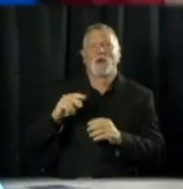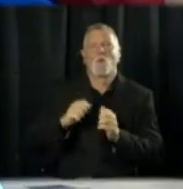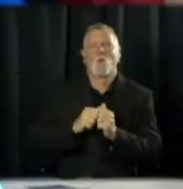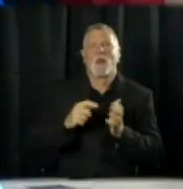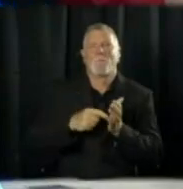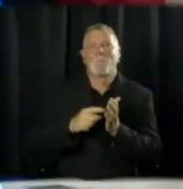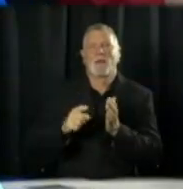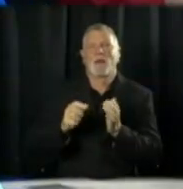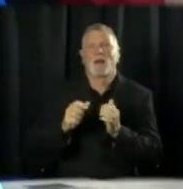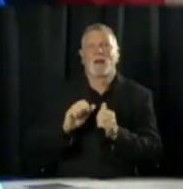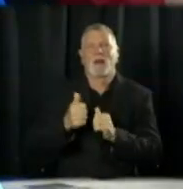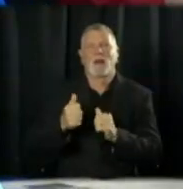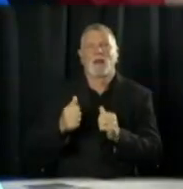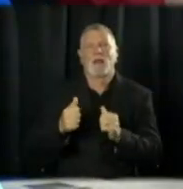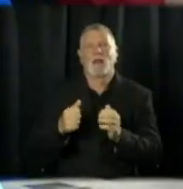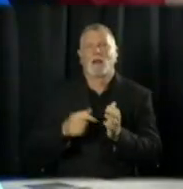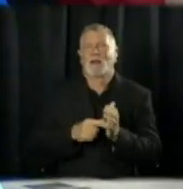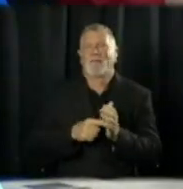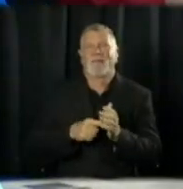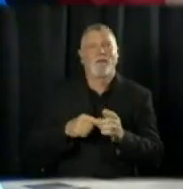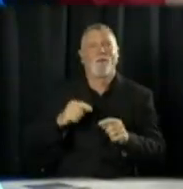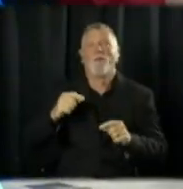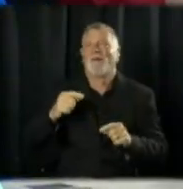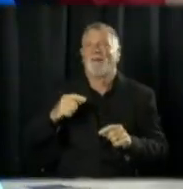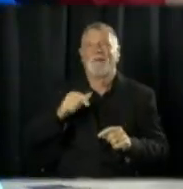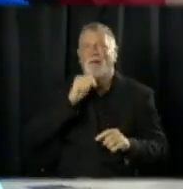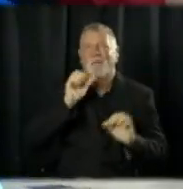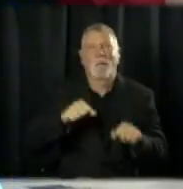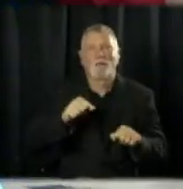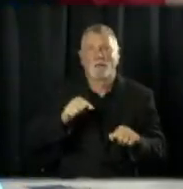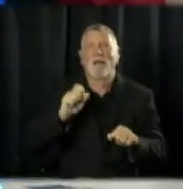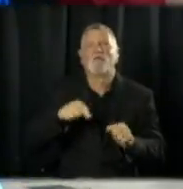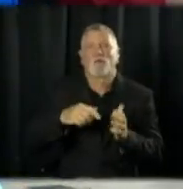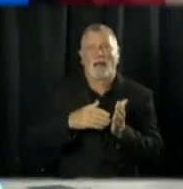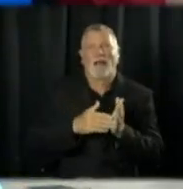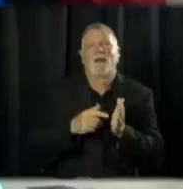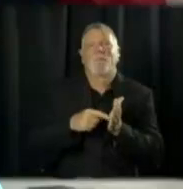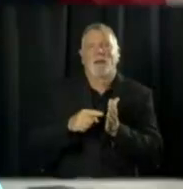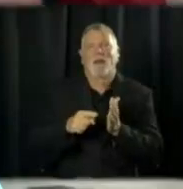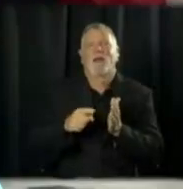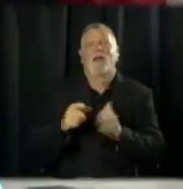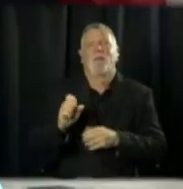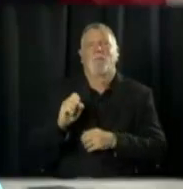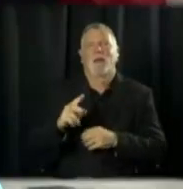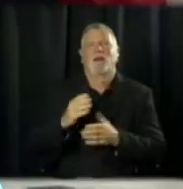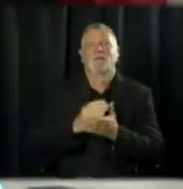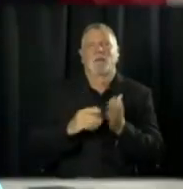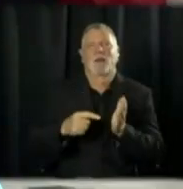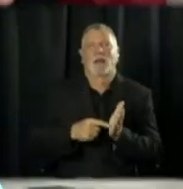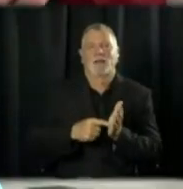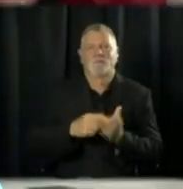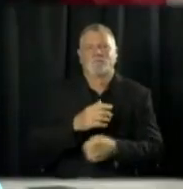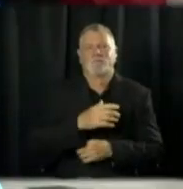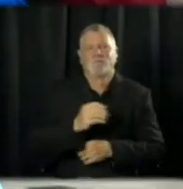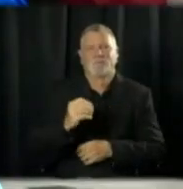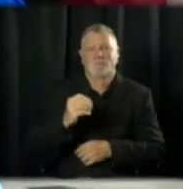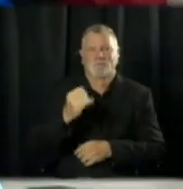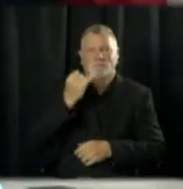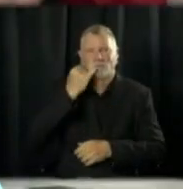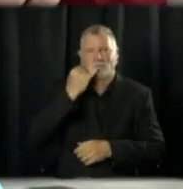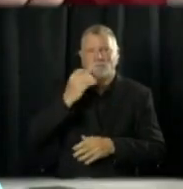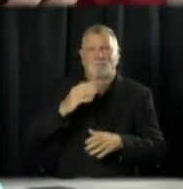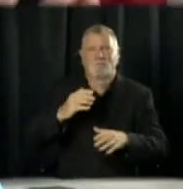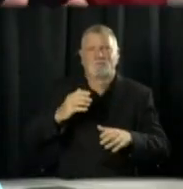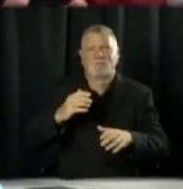acostumbrado a la tasa sin pagar ninguna deuda, pero no pagar la deuda no es posible. Y algo que intentamos